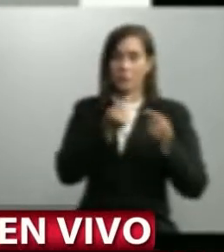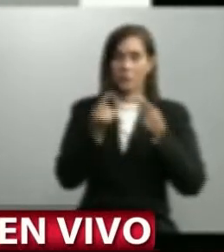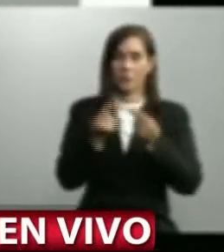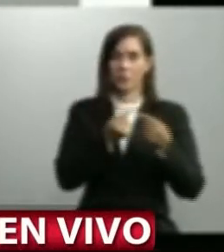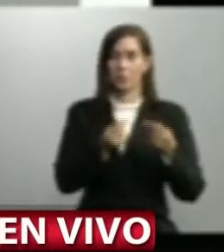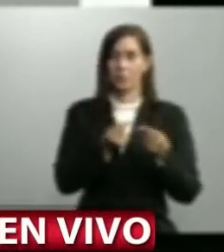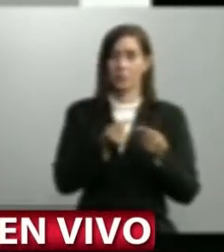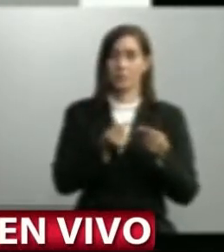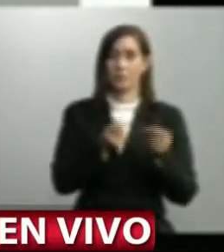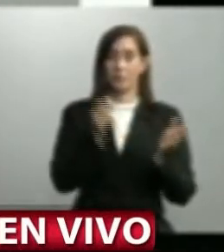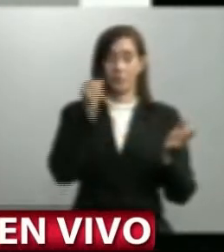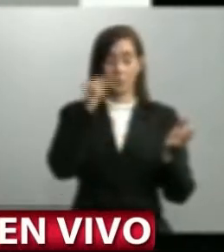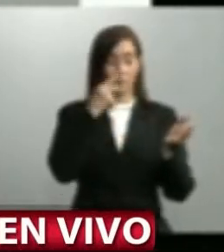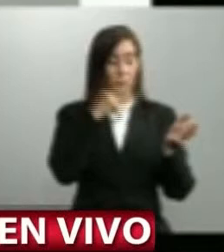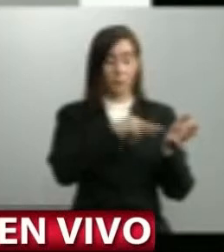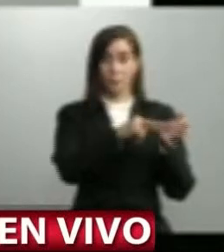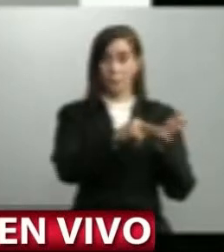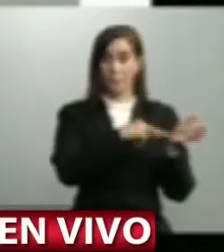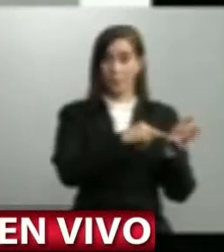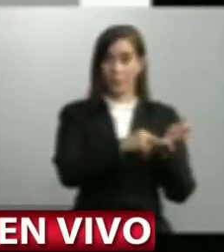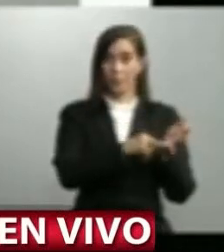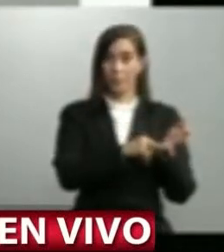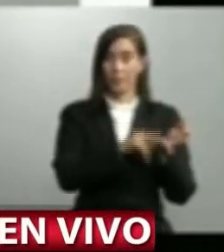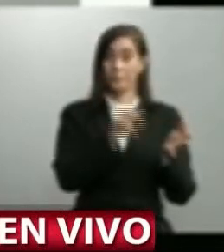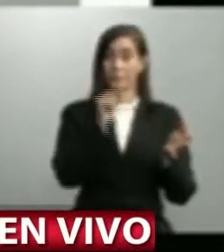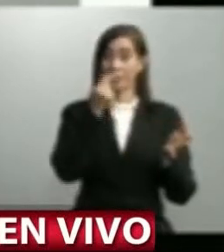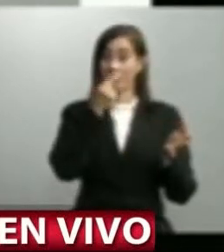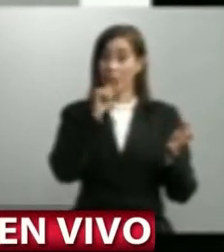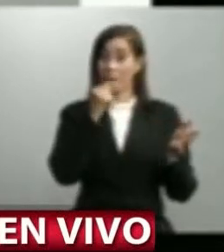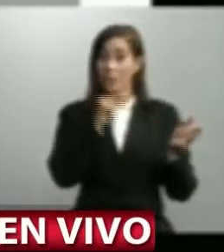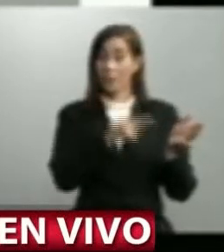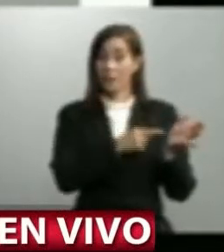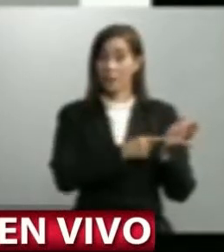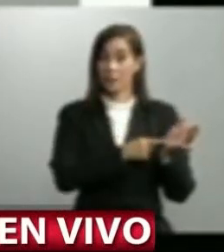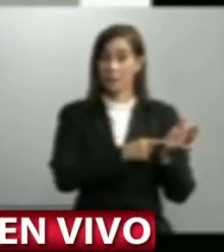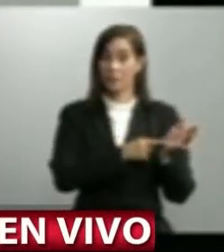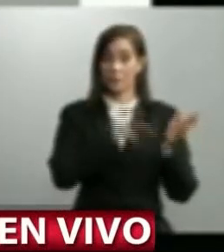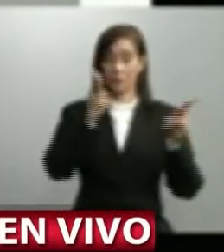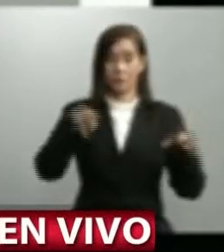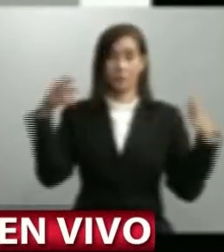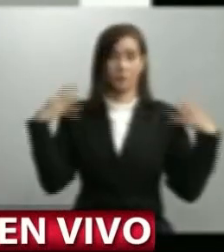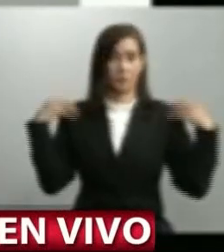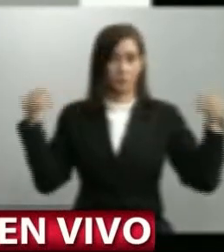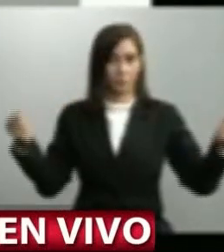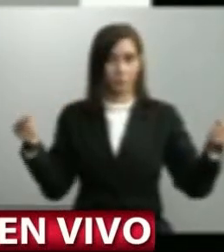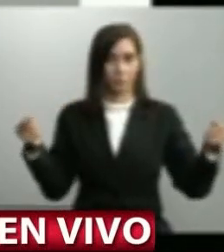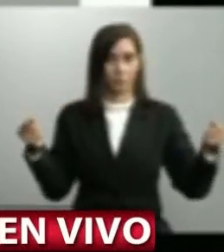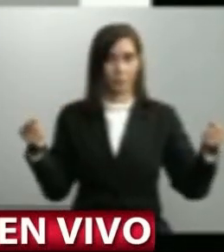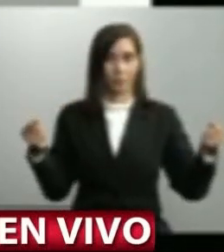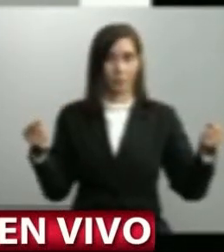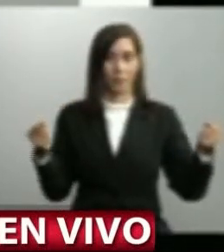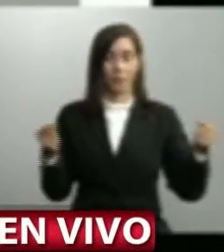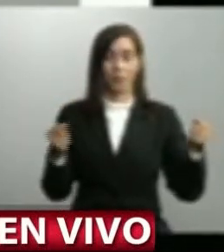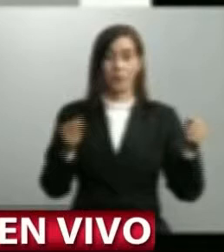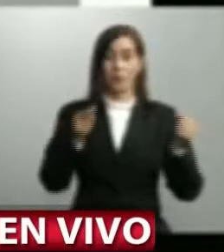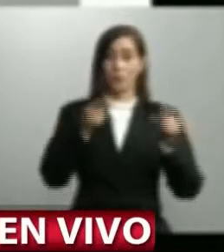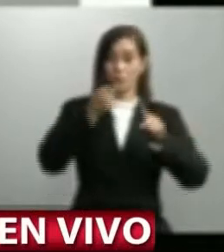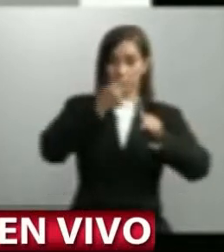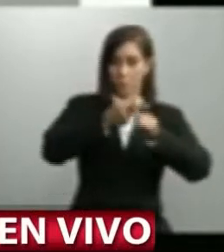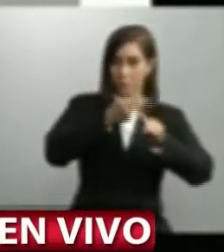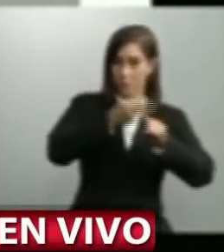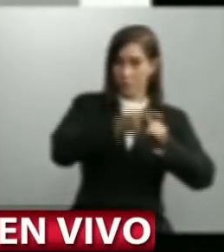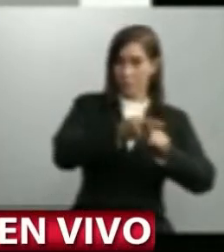con en gris los recuperados, los casos activos en